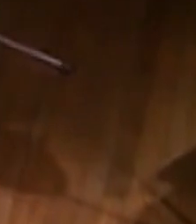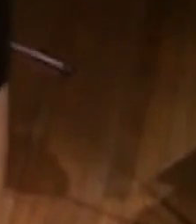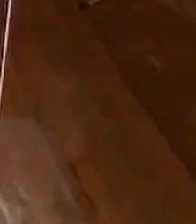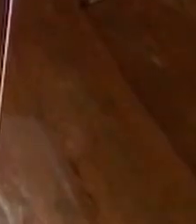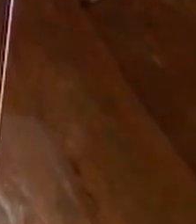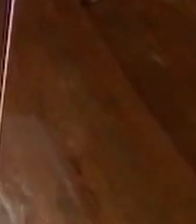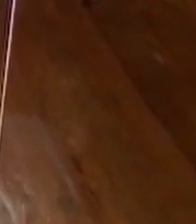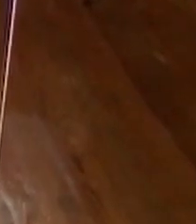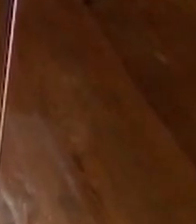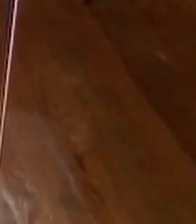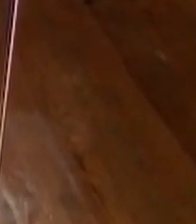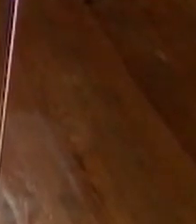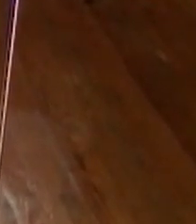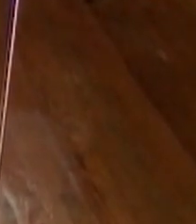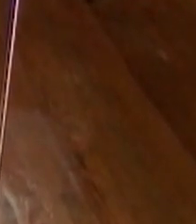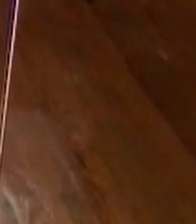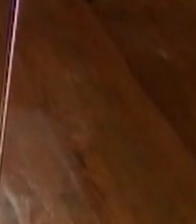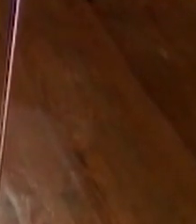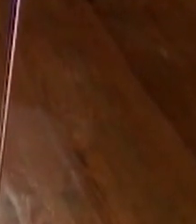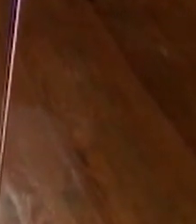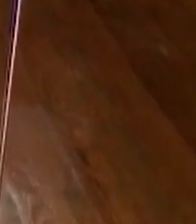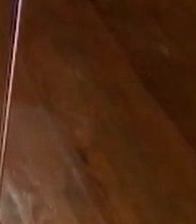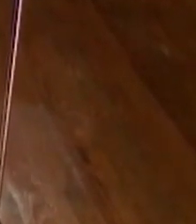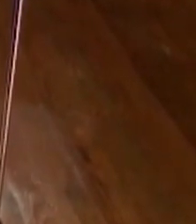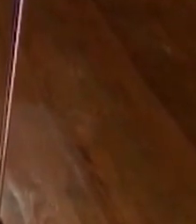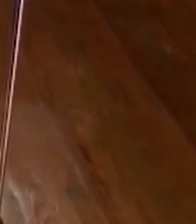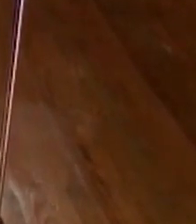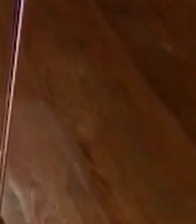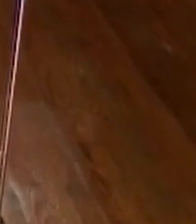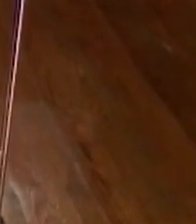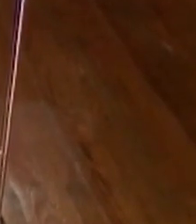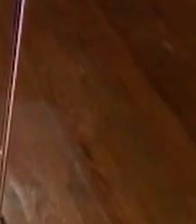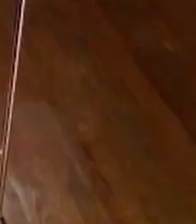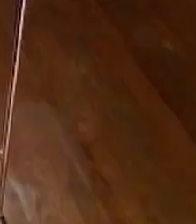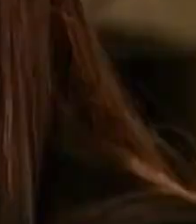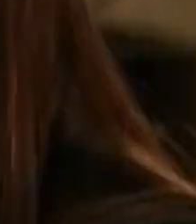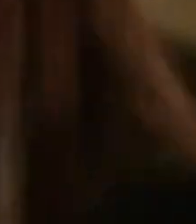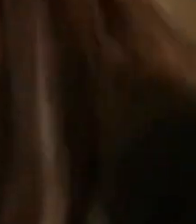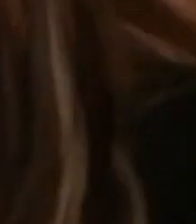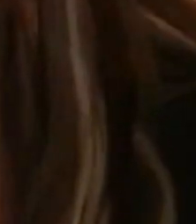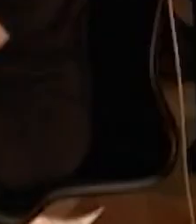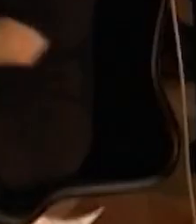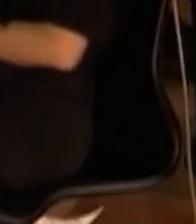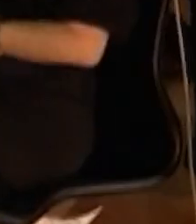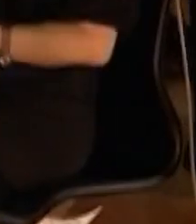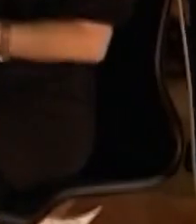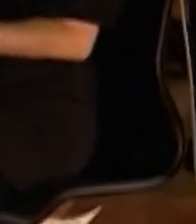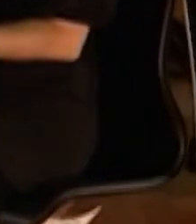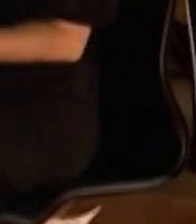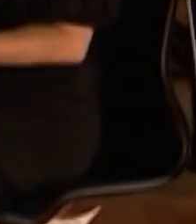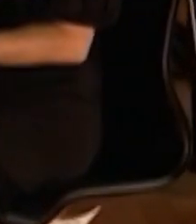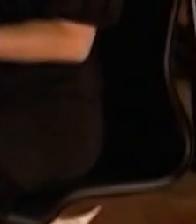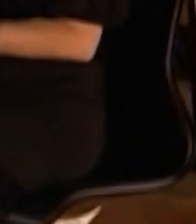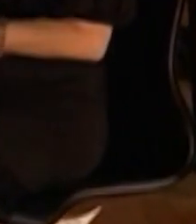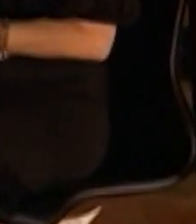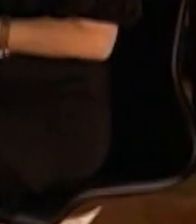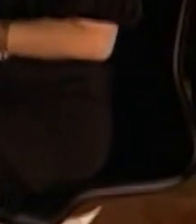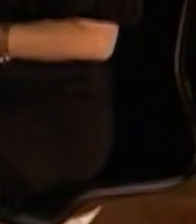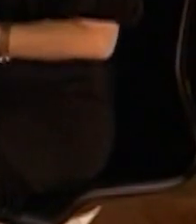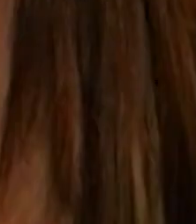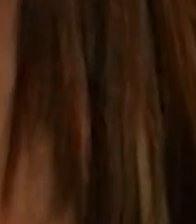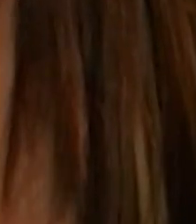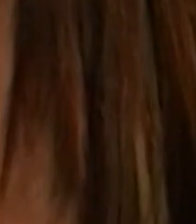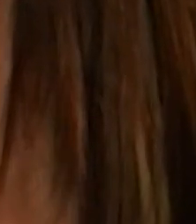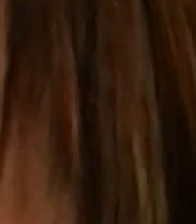Argentina. Se para, actúa, se mueve como una rockera. Ah, sí, claro. Es como caretearte si yo te dijera que